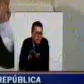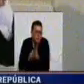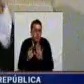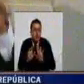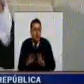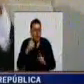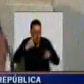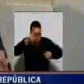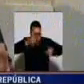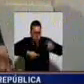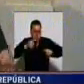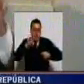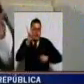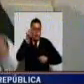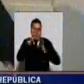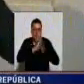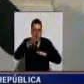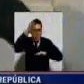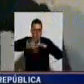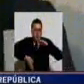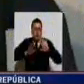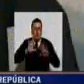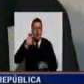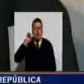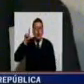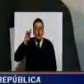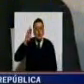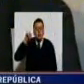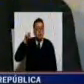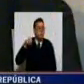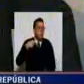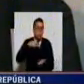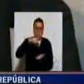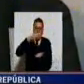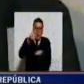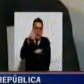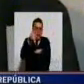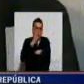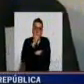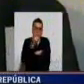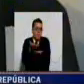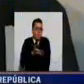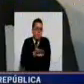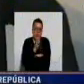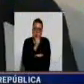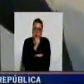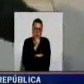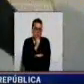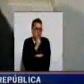estados financieros de Colbún a 31 de diciembre y no aparece registrado ese gasto en esa póliza, ministro.